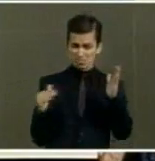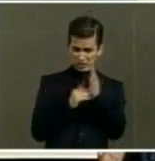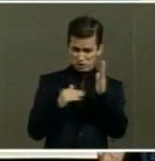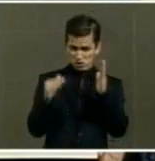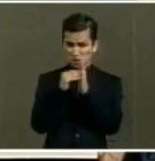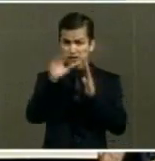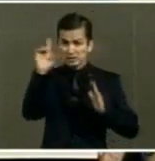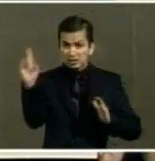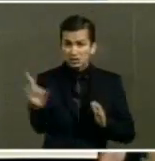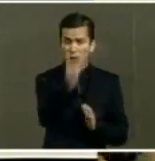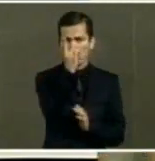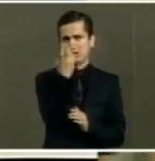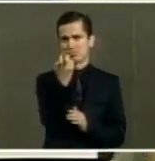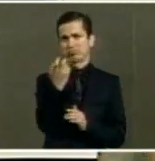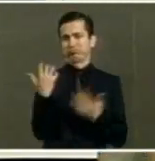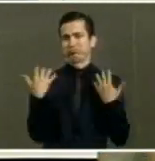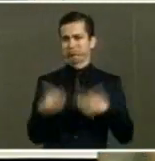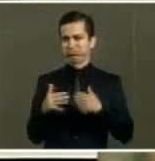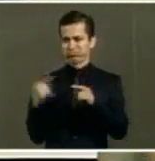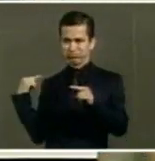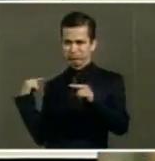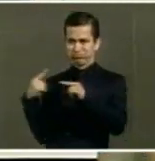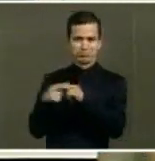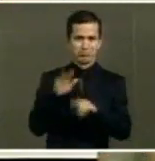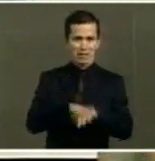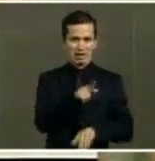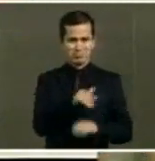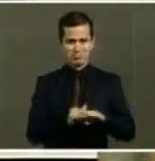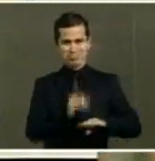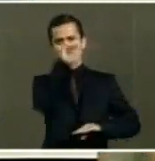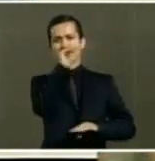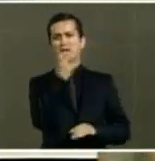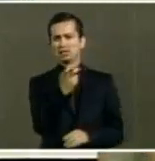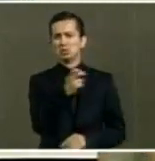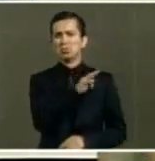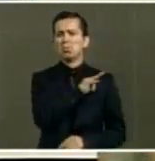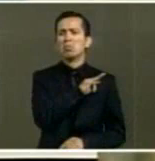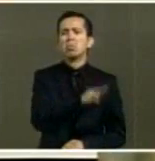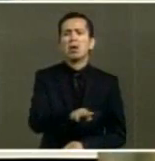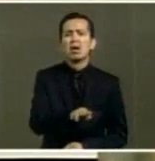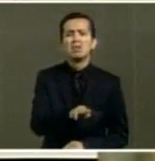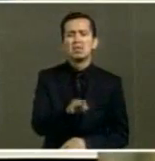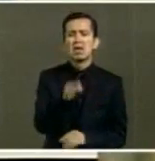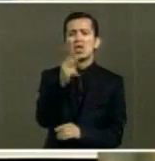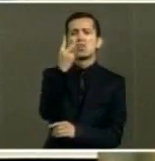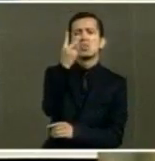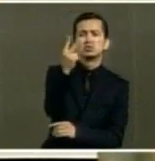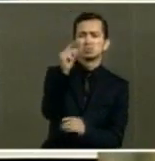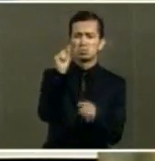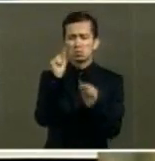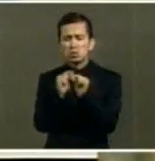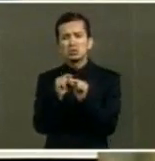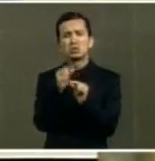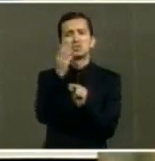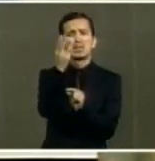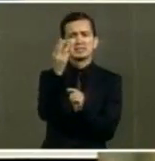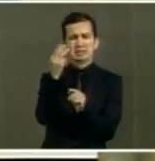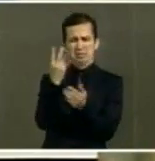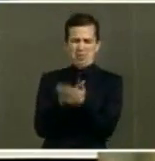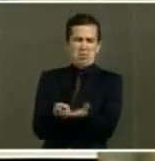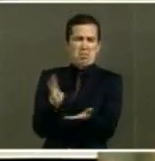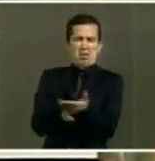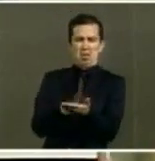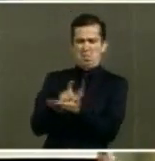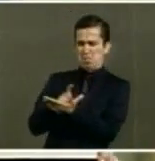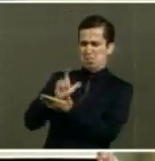más alta de la historia y que es suficiente para cubrir 2.3 veces más del doble que el total de la